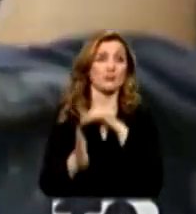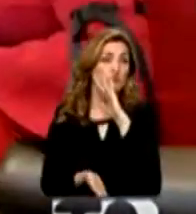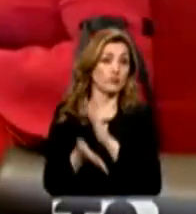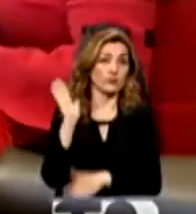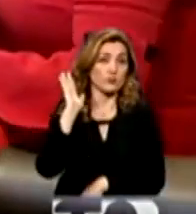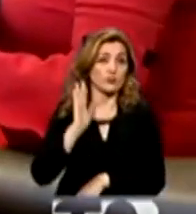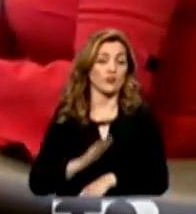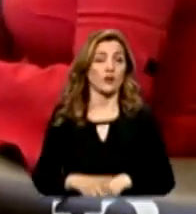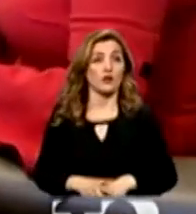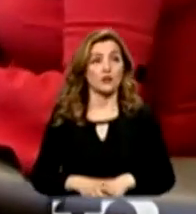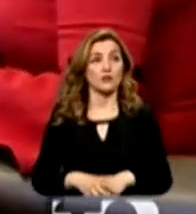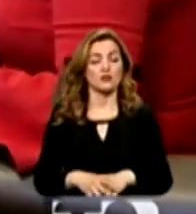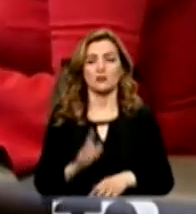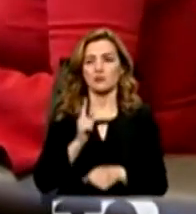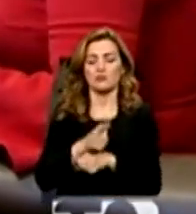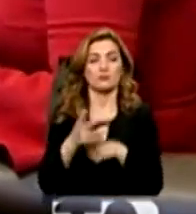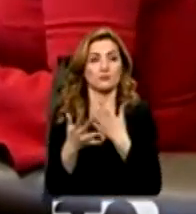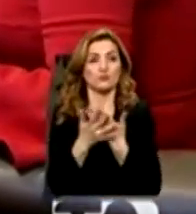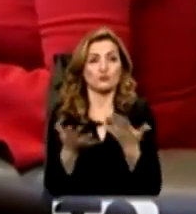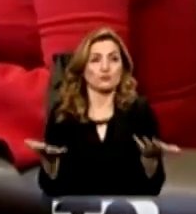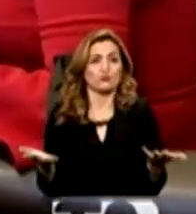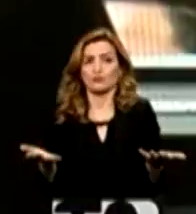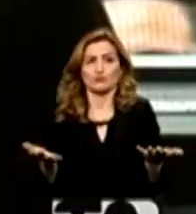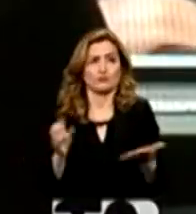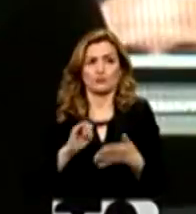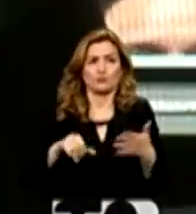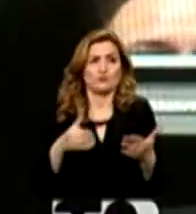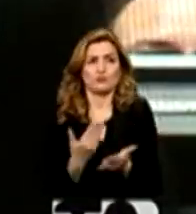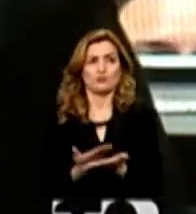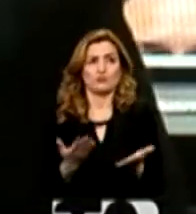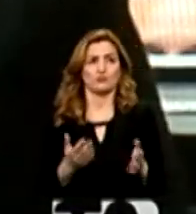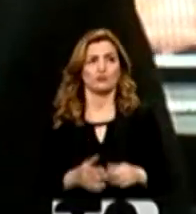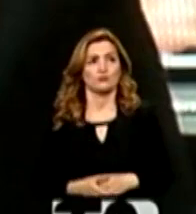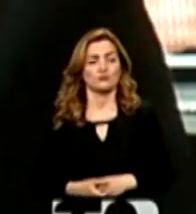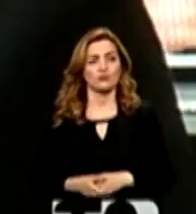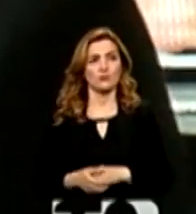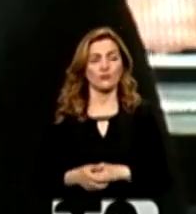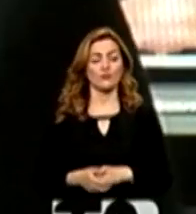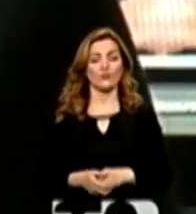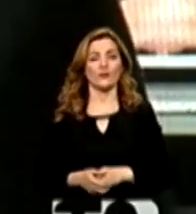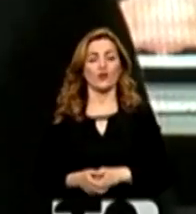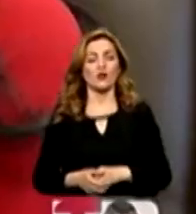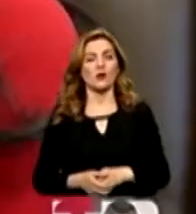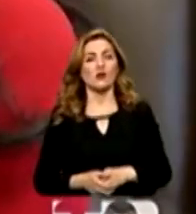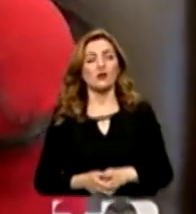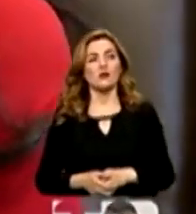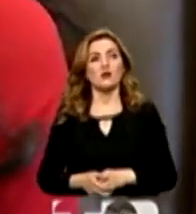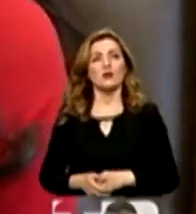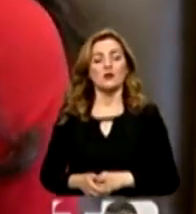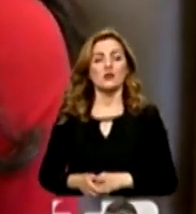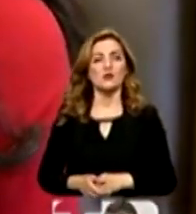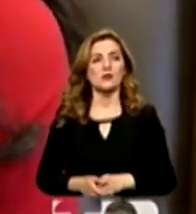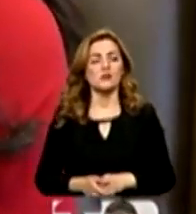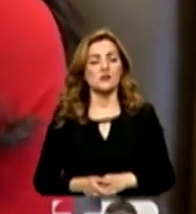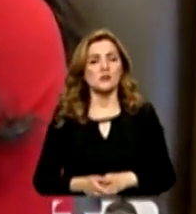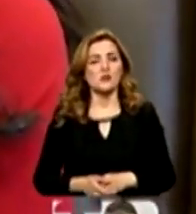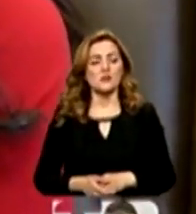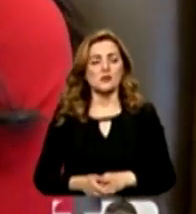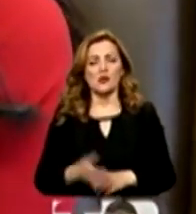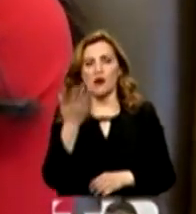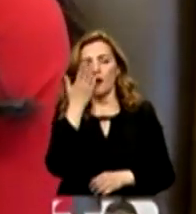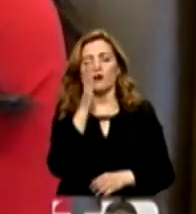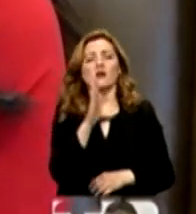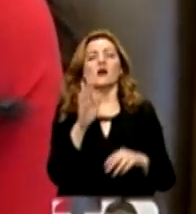que una medida de prisión tampoco justificaba. Espín se fue. Nosotros respondemos única y